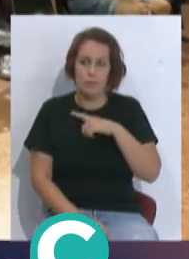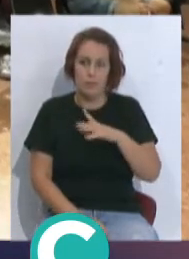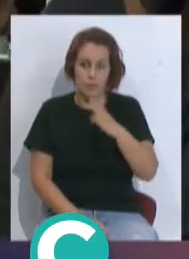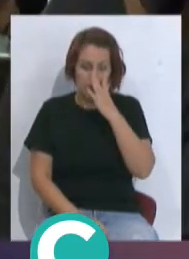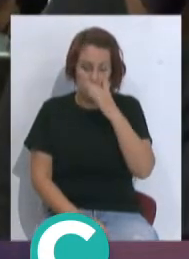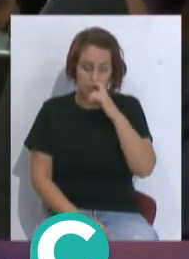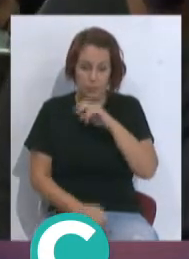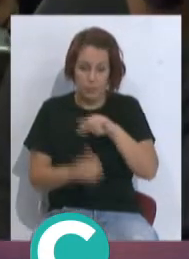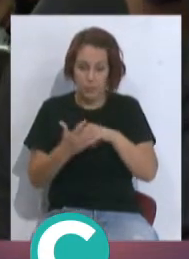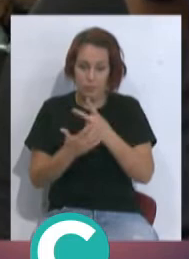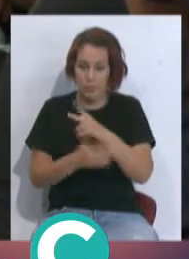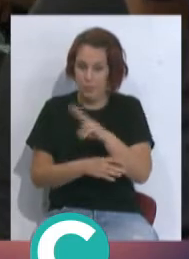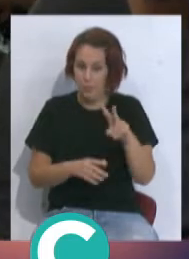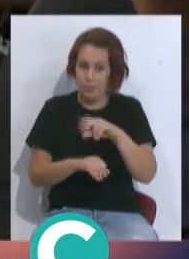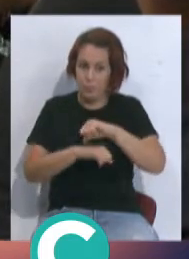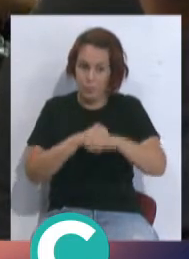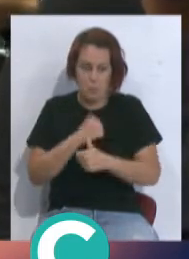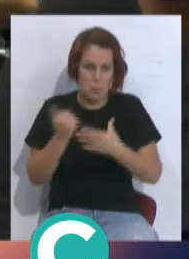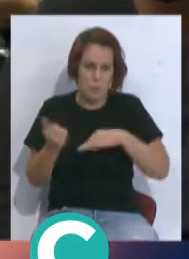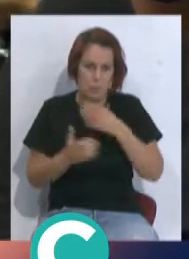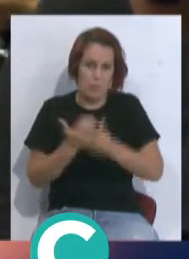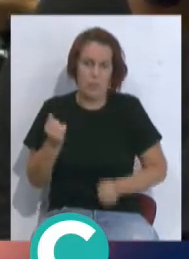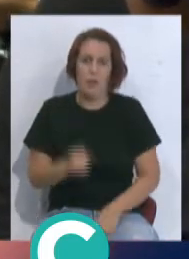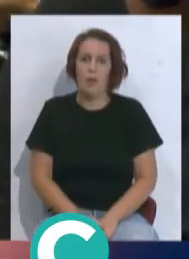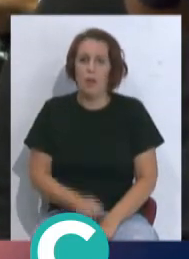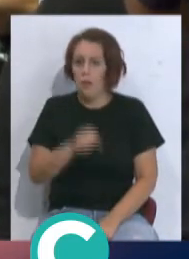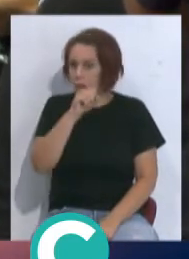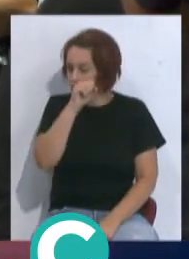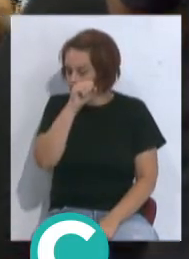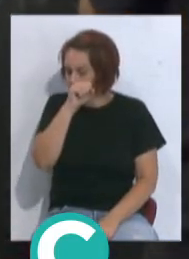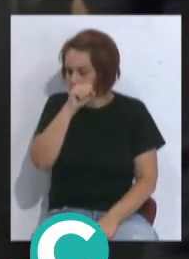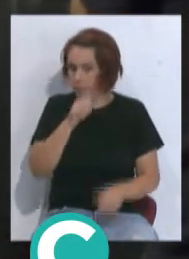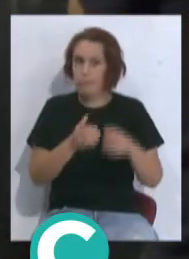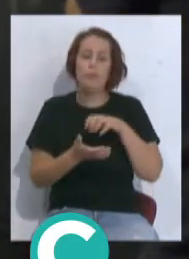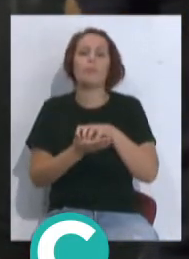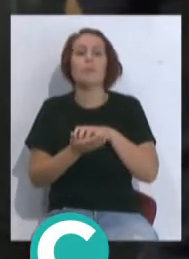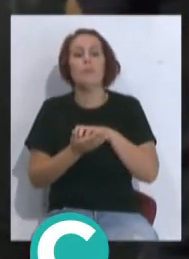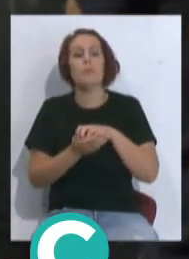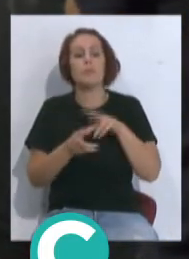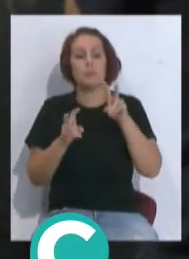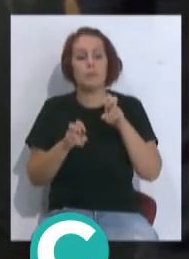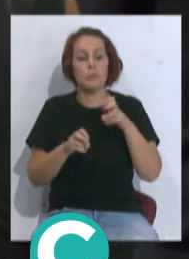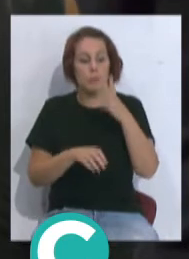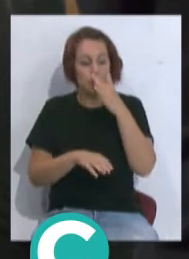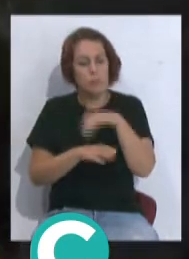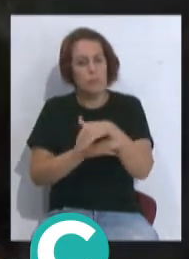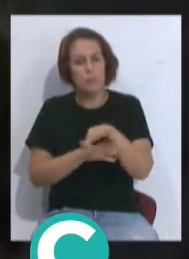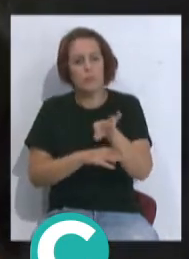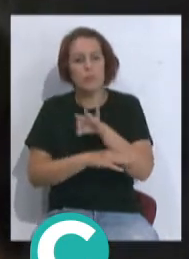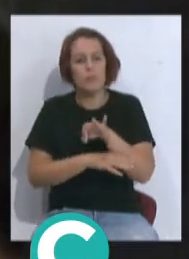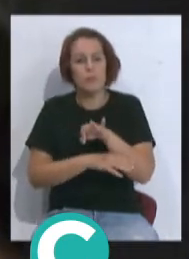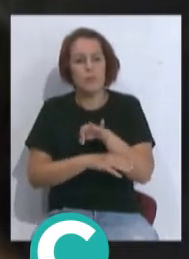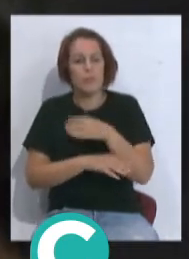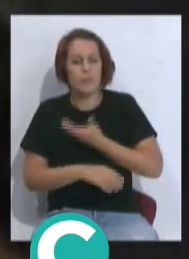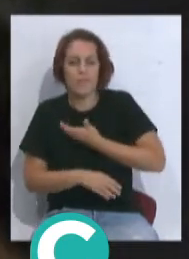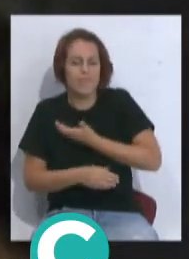de 2021. Ahora os hago una pregunta, porque claro, una duda que me entra al hilo de la decisión de las callejeras es qué papel va a